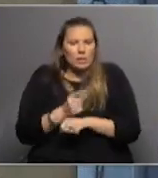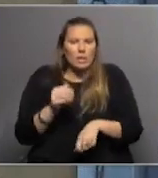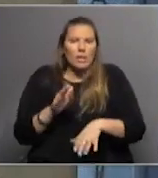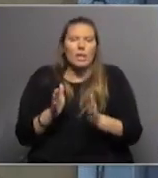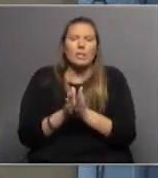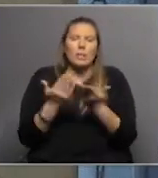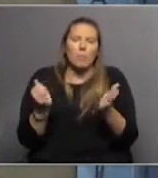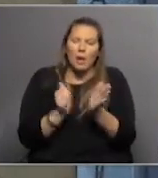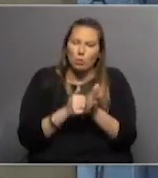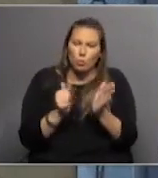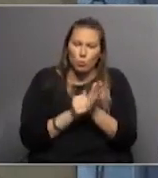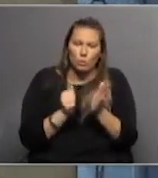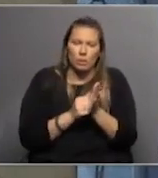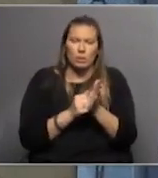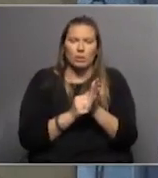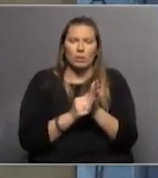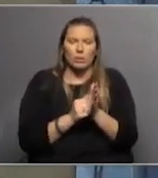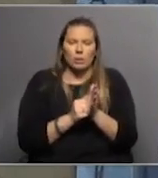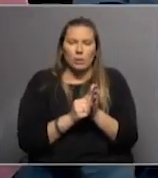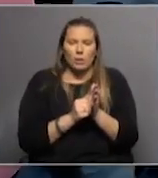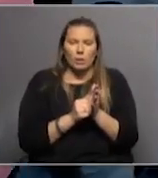dura. Eso por un lado, un género.